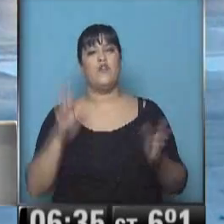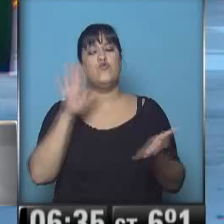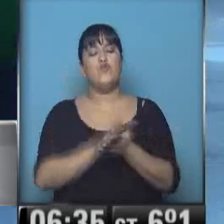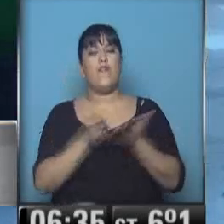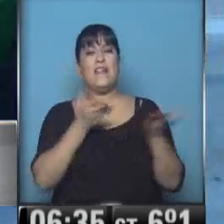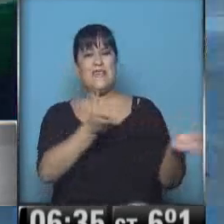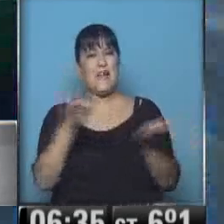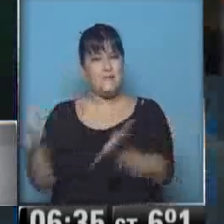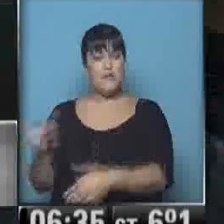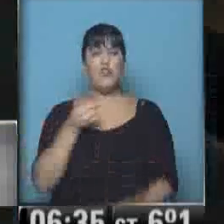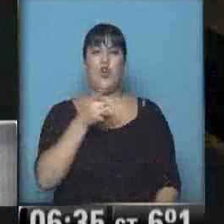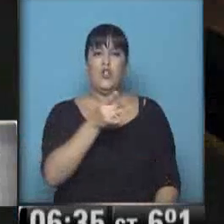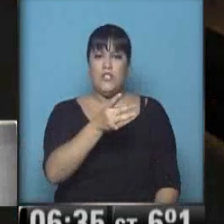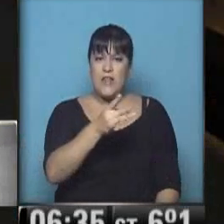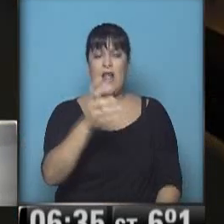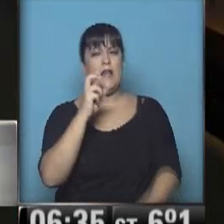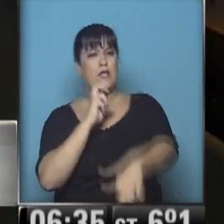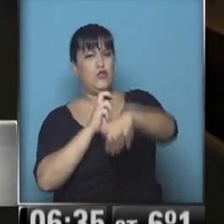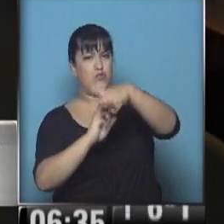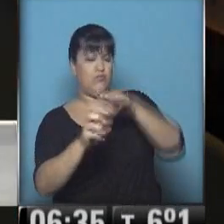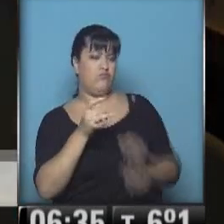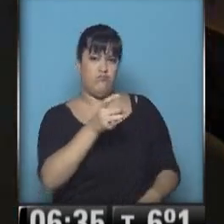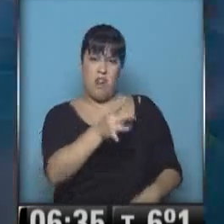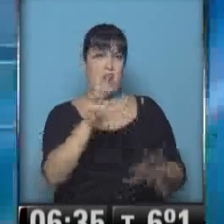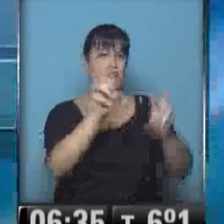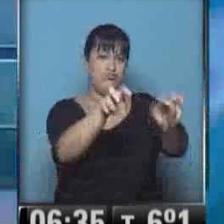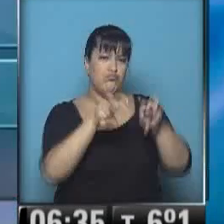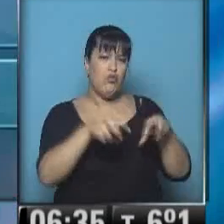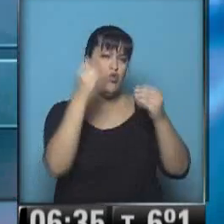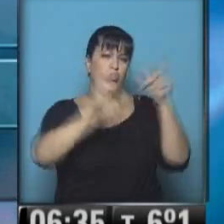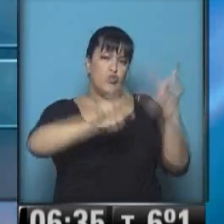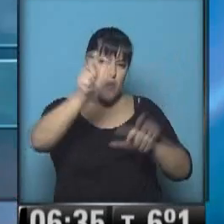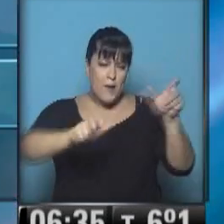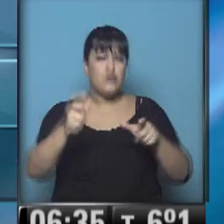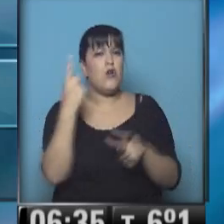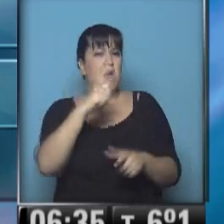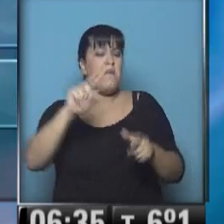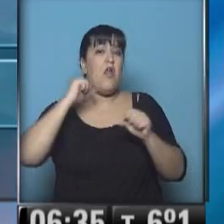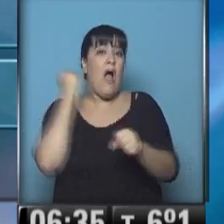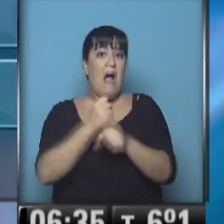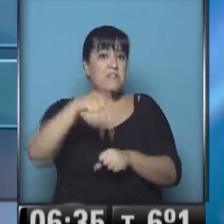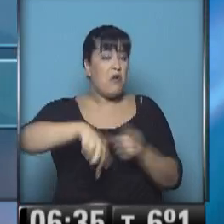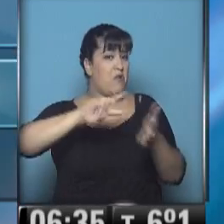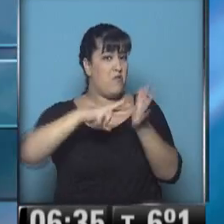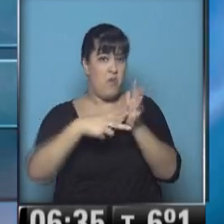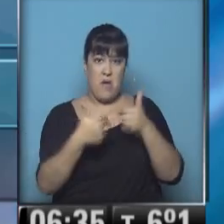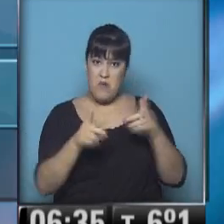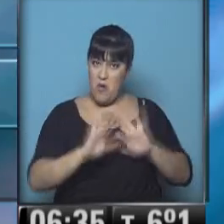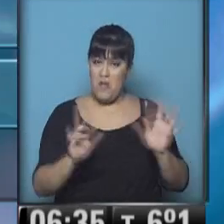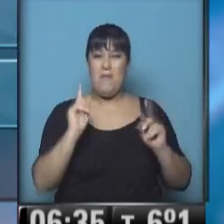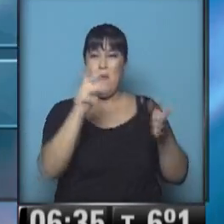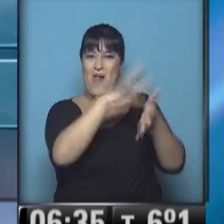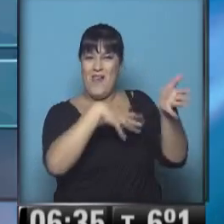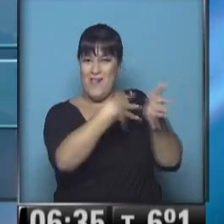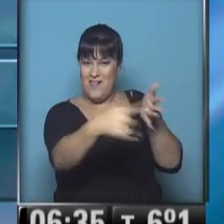servicios, trenes, las distintas líneas ferroviarias, con muchos pasajeros que se desplazan, pero por ahora, de acuerdo a sus cronogramas, tal como ilustra